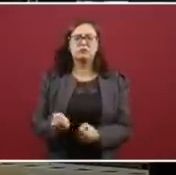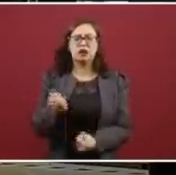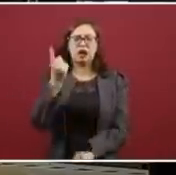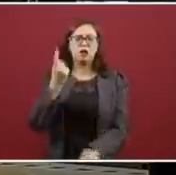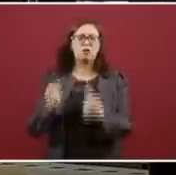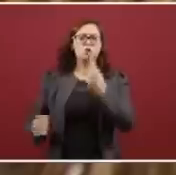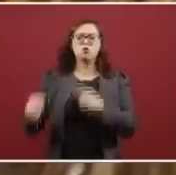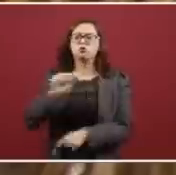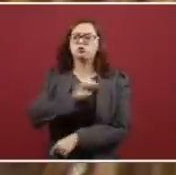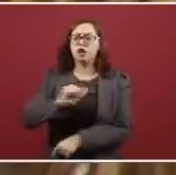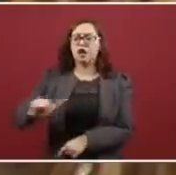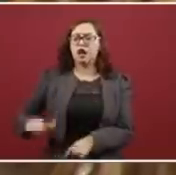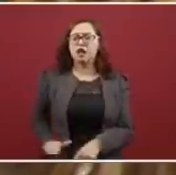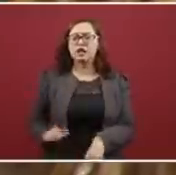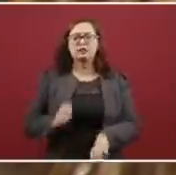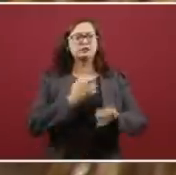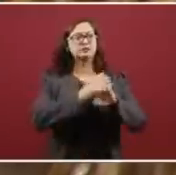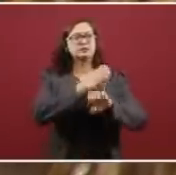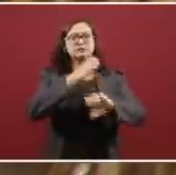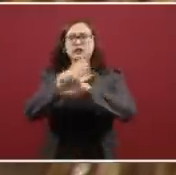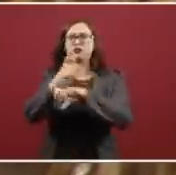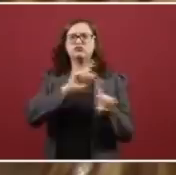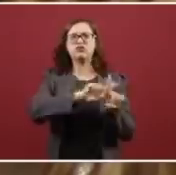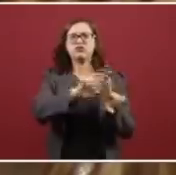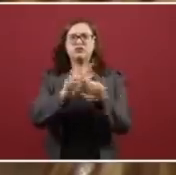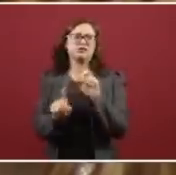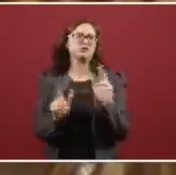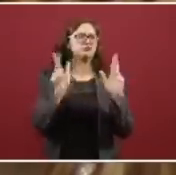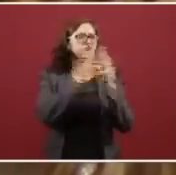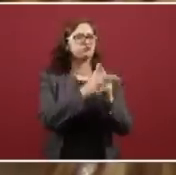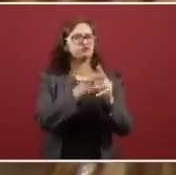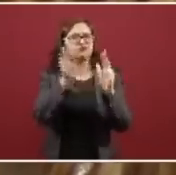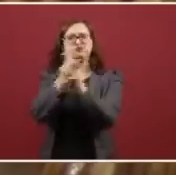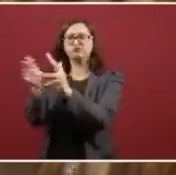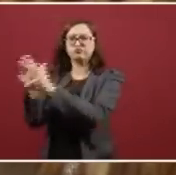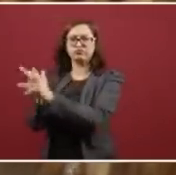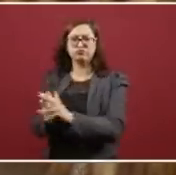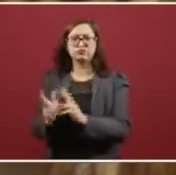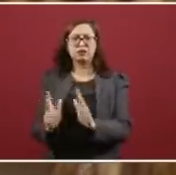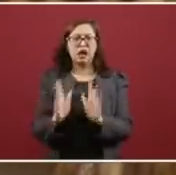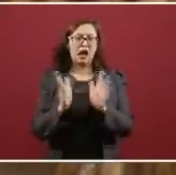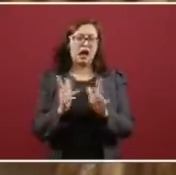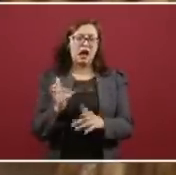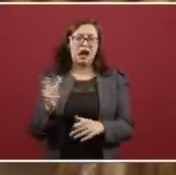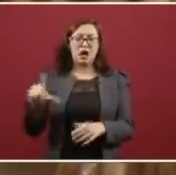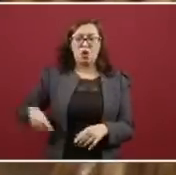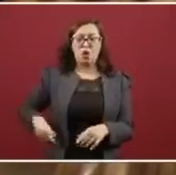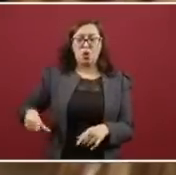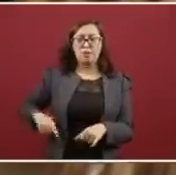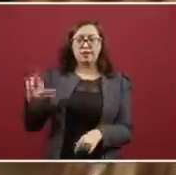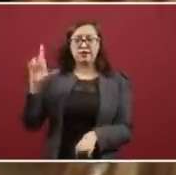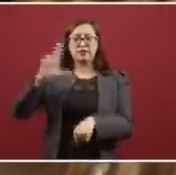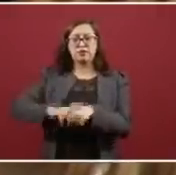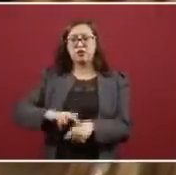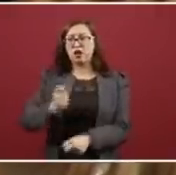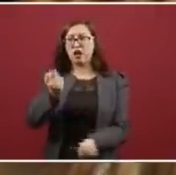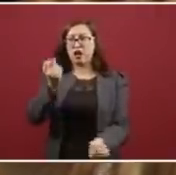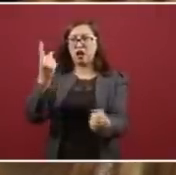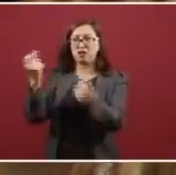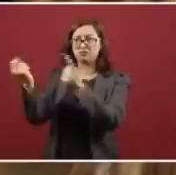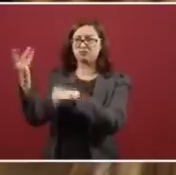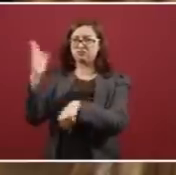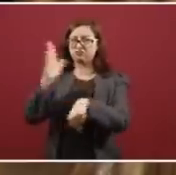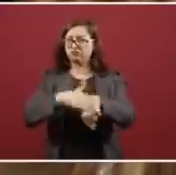alcaldes en distintas entidades existe ya la petición por parte de algunos gobernadores para otorgar